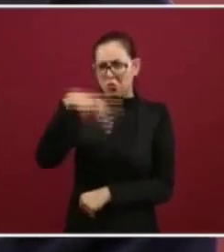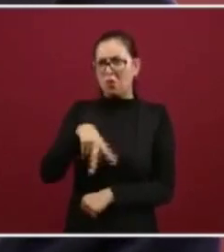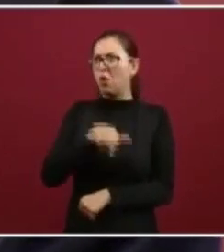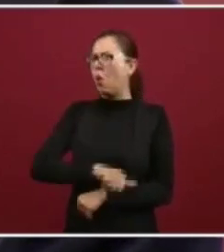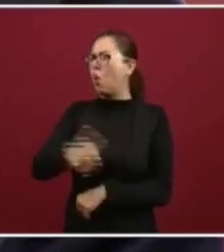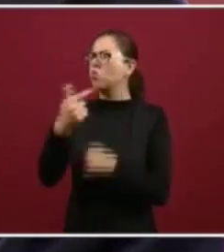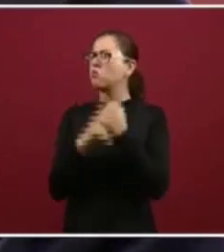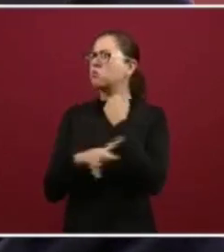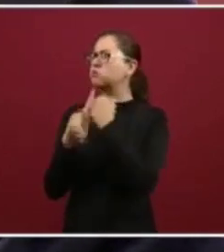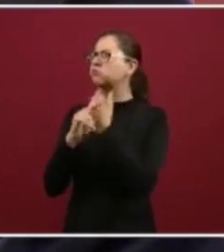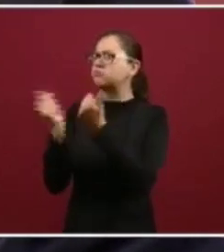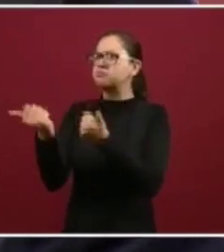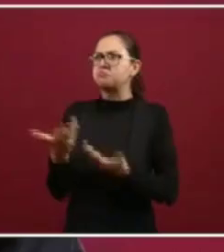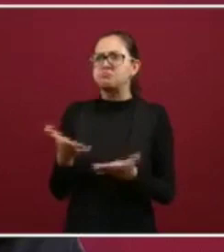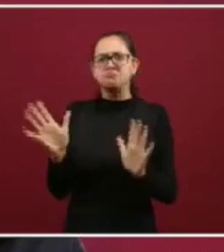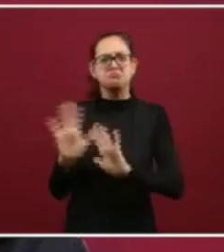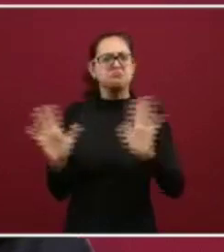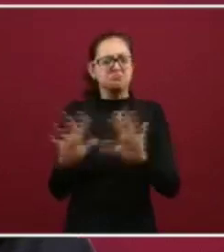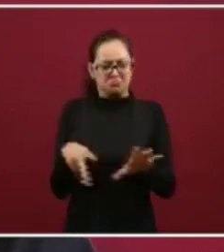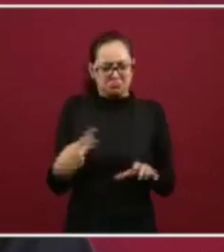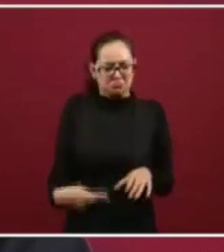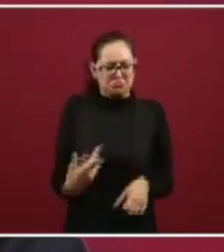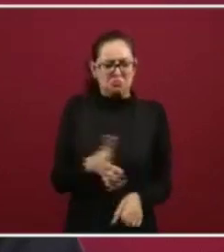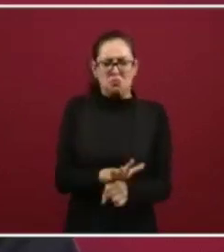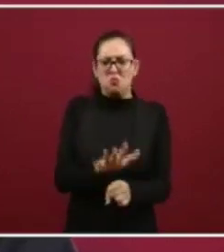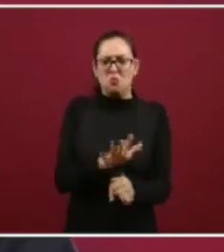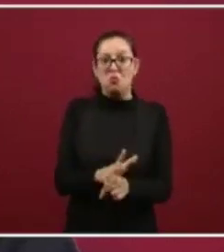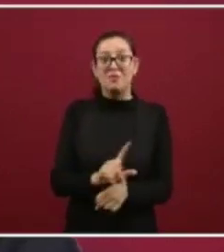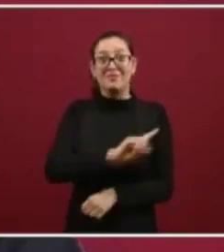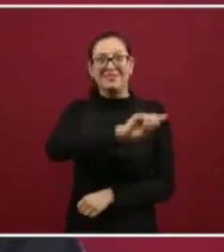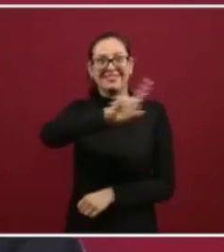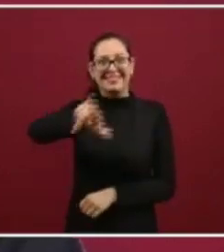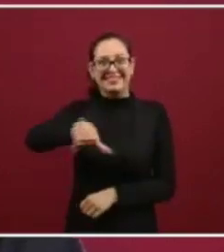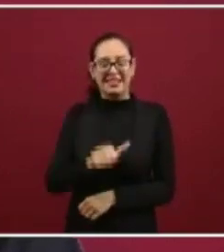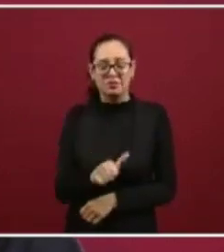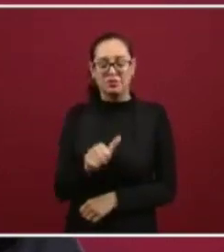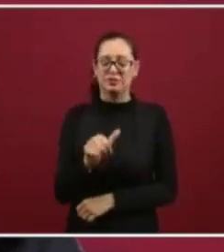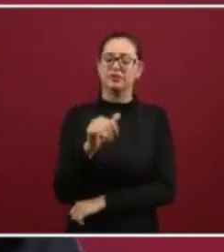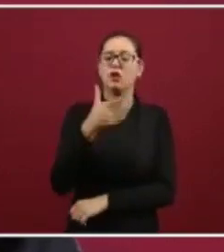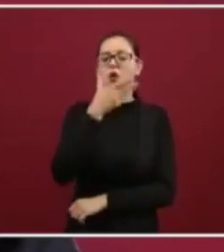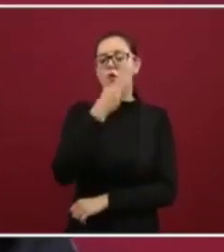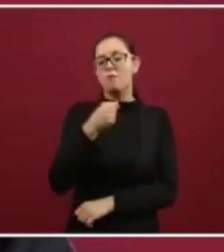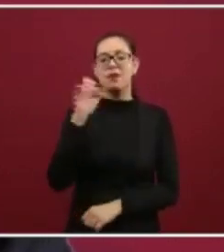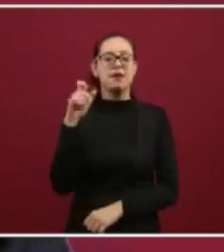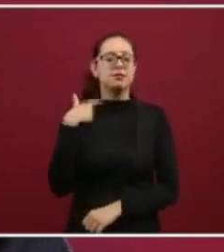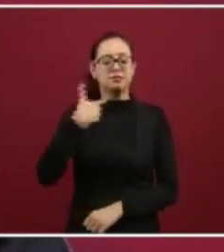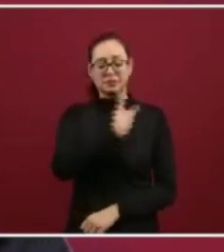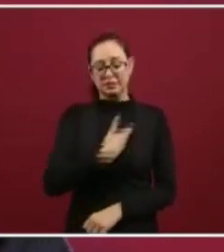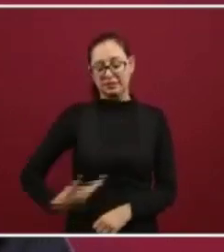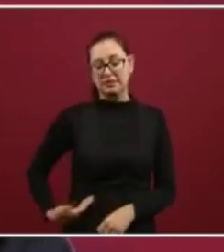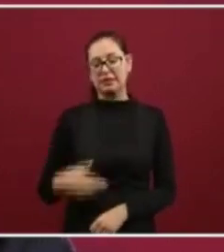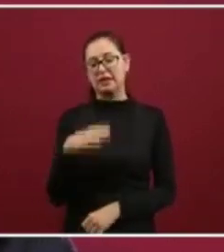fertilizantes. Y con la privatización que inicia Carlos Salinas,